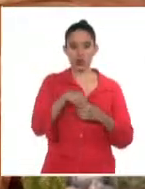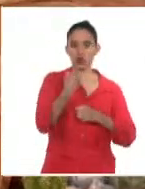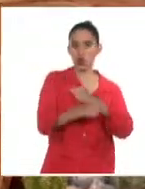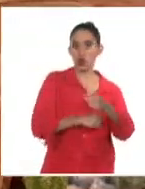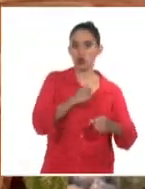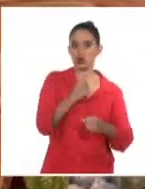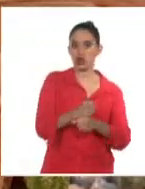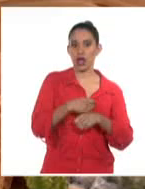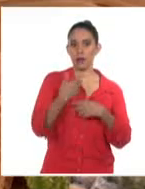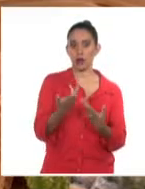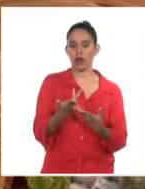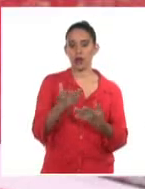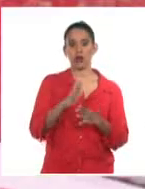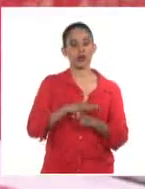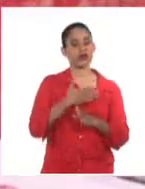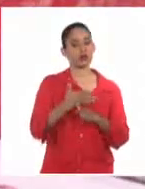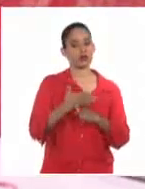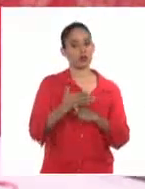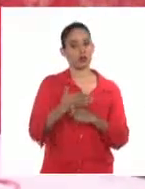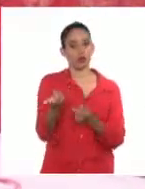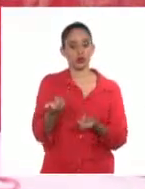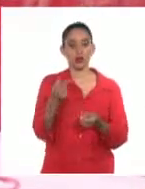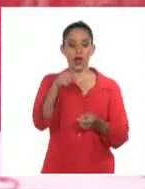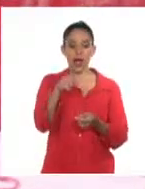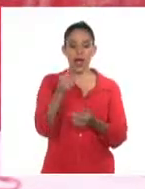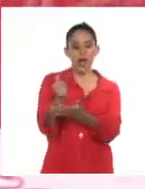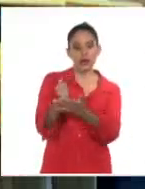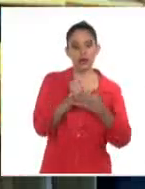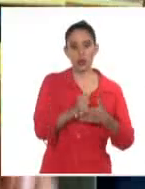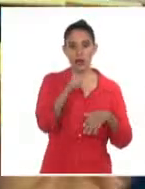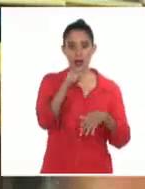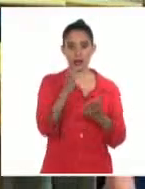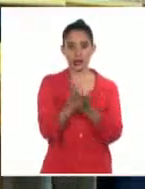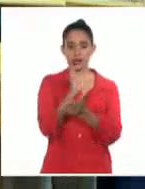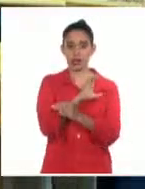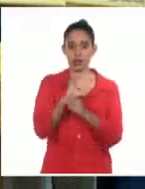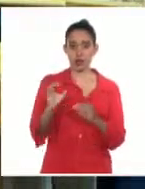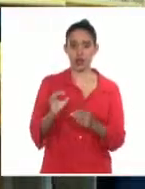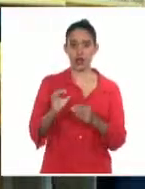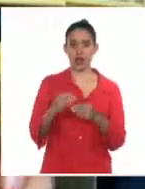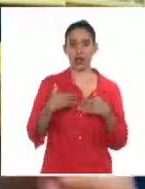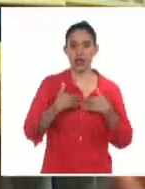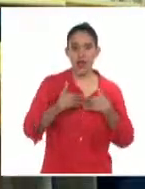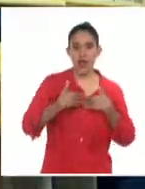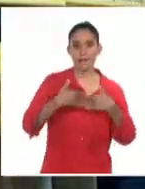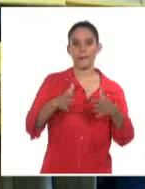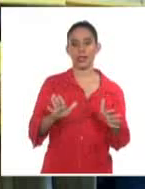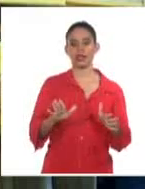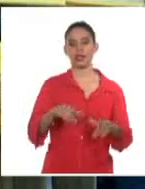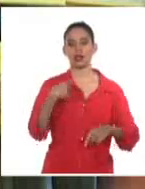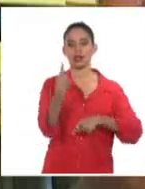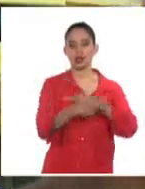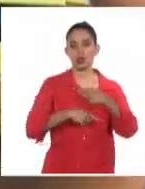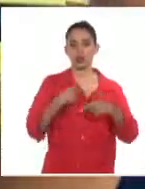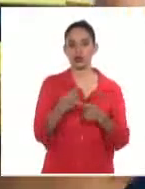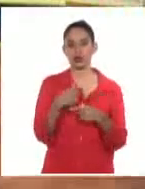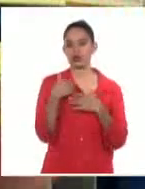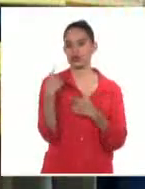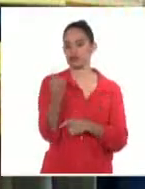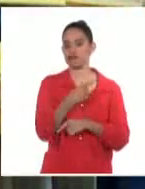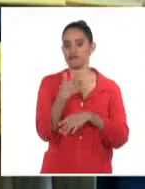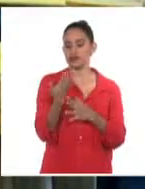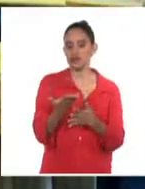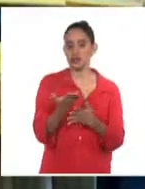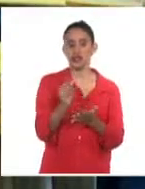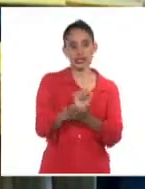en beneficio precisamente de la escuela. Inclusive nos vamos a abrir y vamos a estar prestando servicios precisamente en